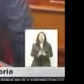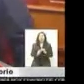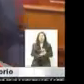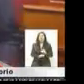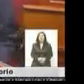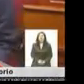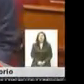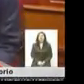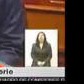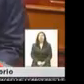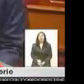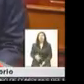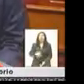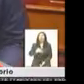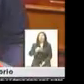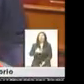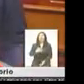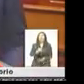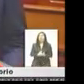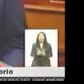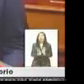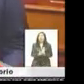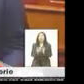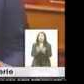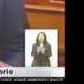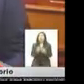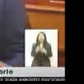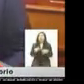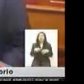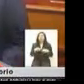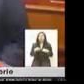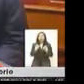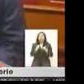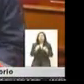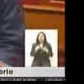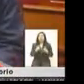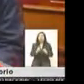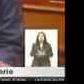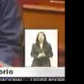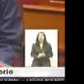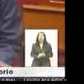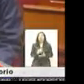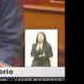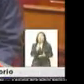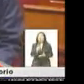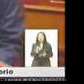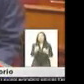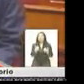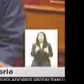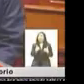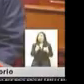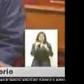nacional. En ese sentido, la Ley de Transparencia y Acceso a la Información Pública señala que tiene